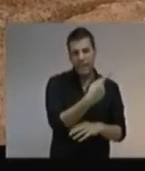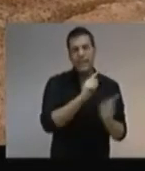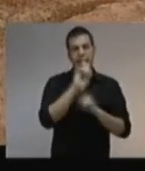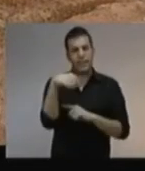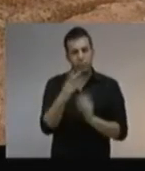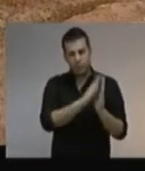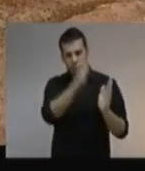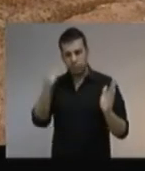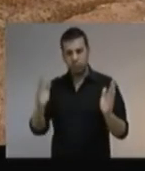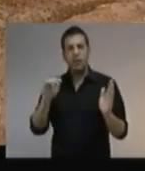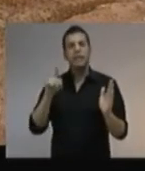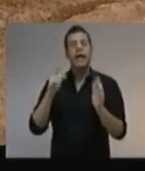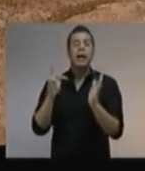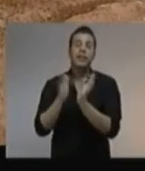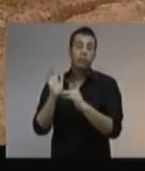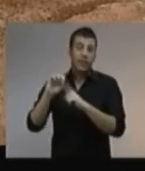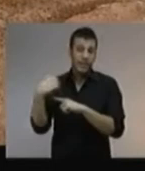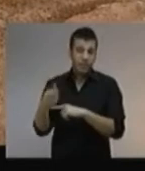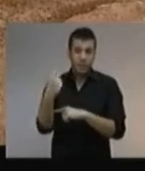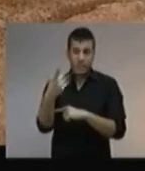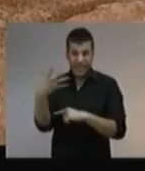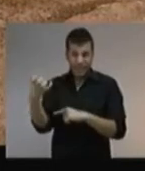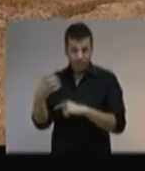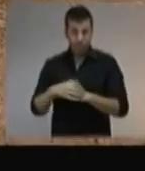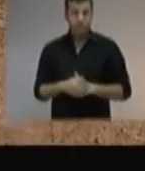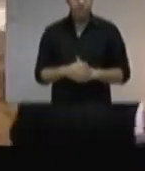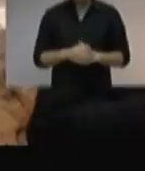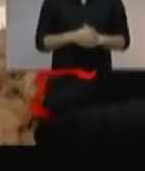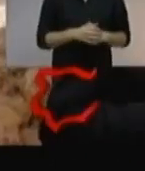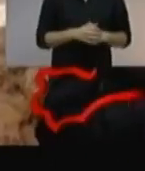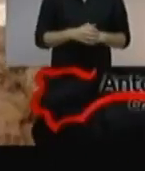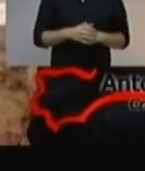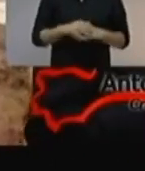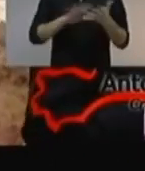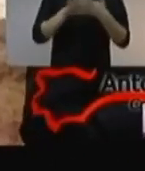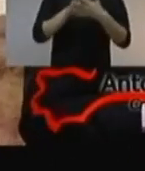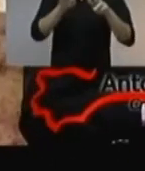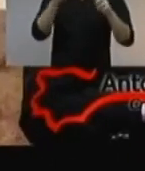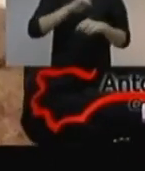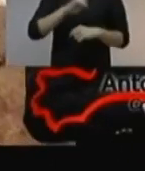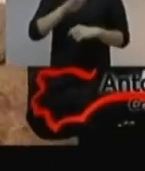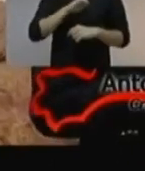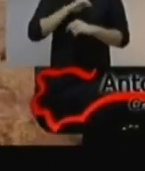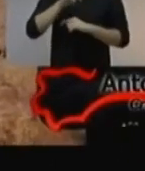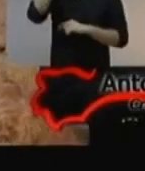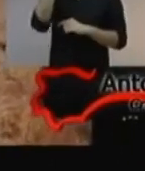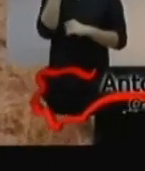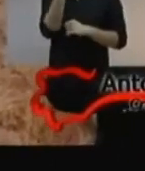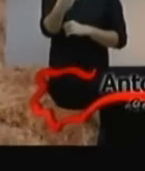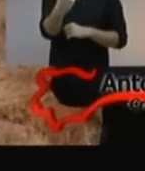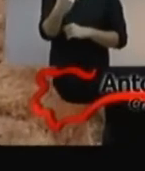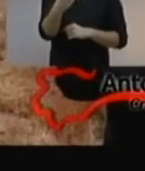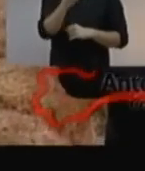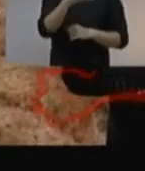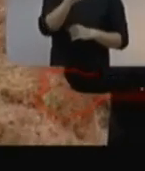del 1500 después de Cristo, lo que dura la historia de esta civilización. Hablamos de una religión monoteísta, que